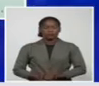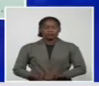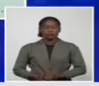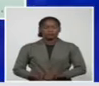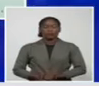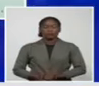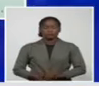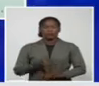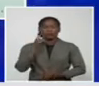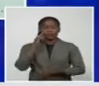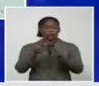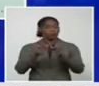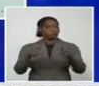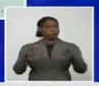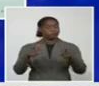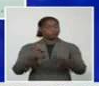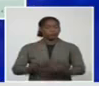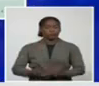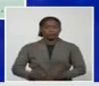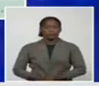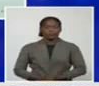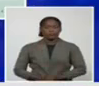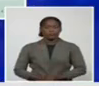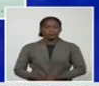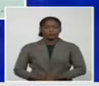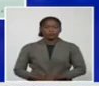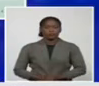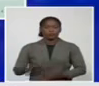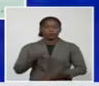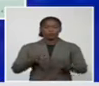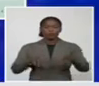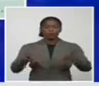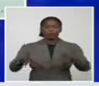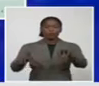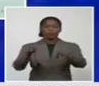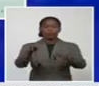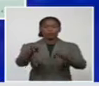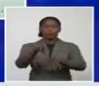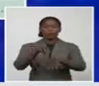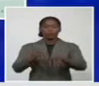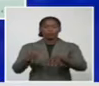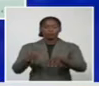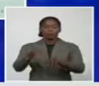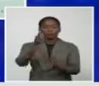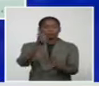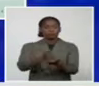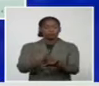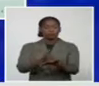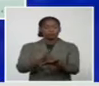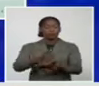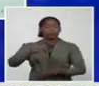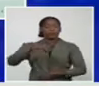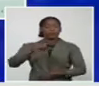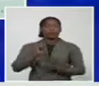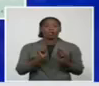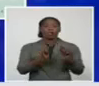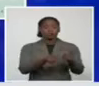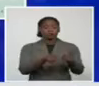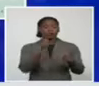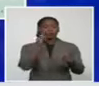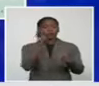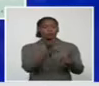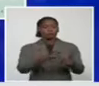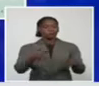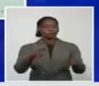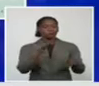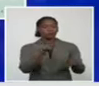jornada anterior, dispersos en Pinar del Río, cabecera, donde mantiene la principal